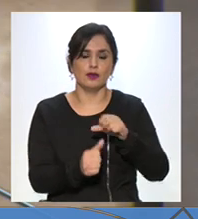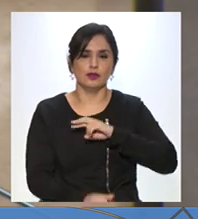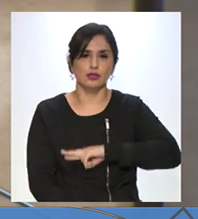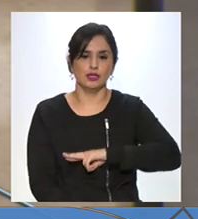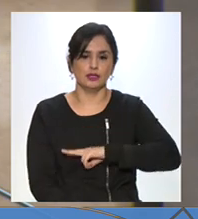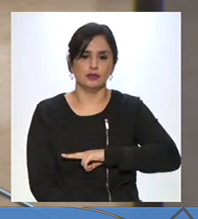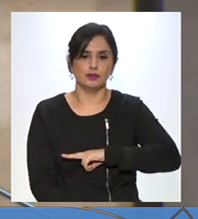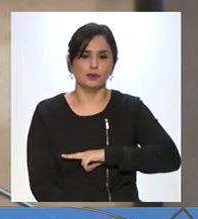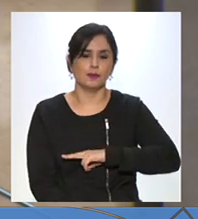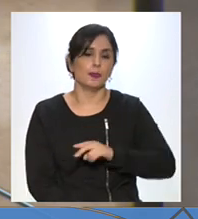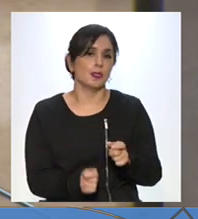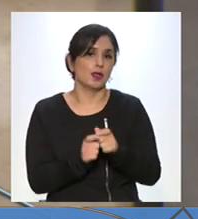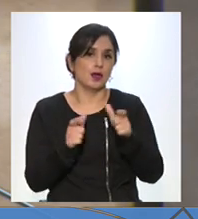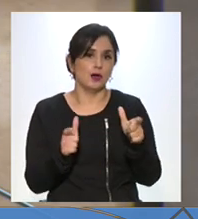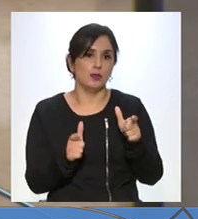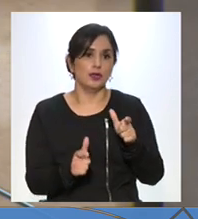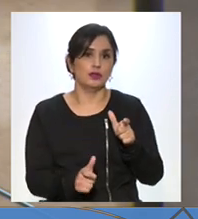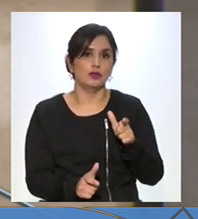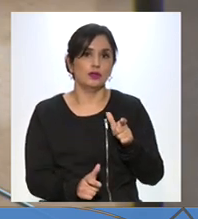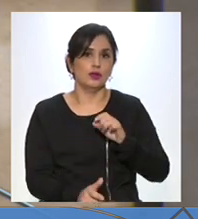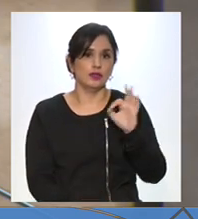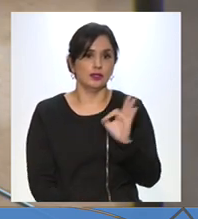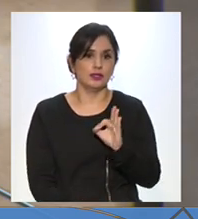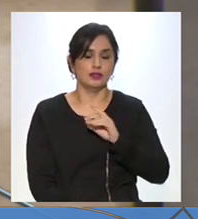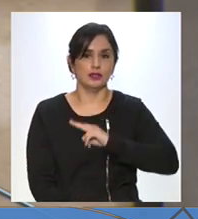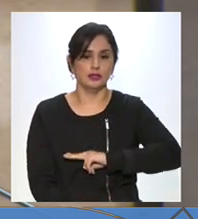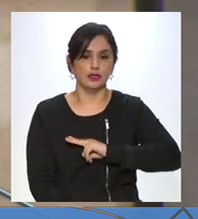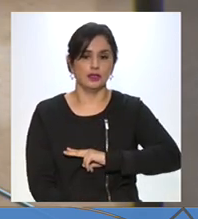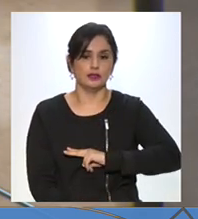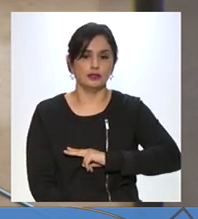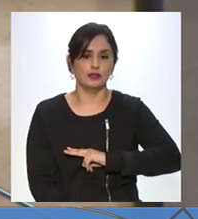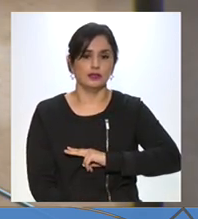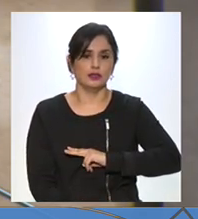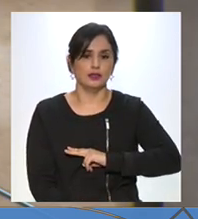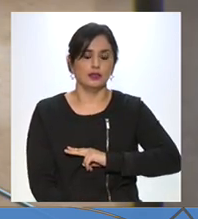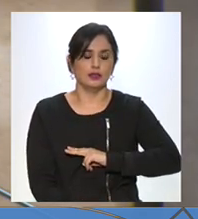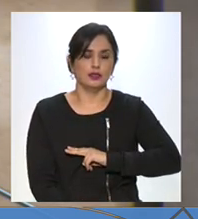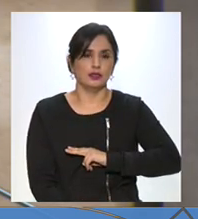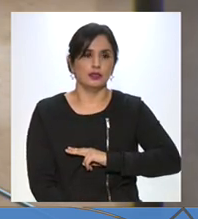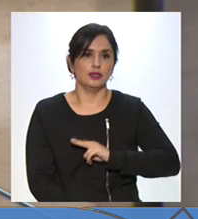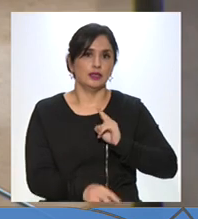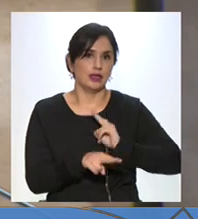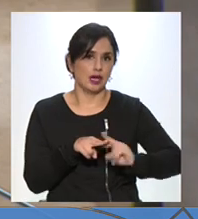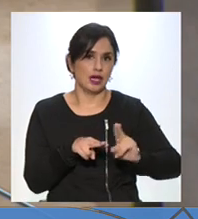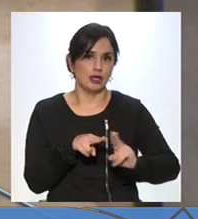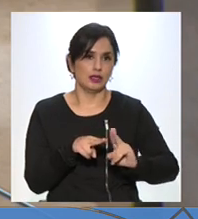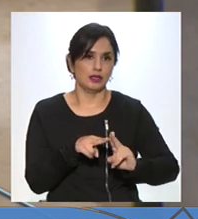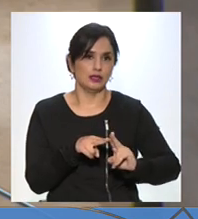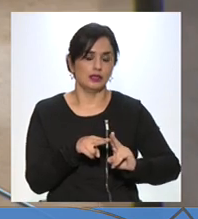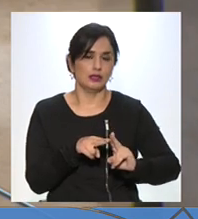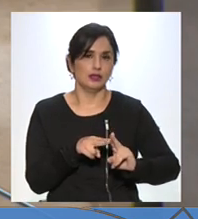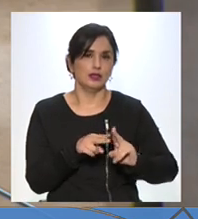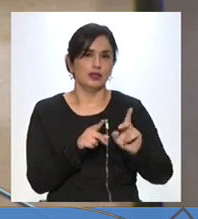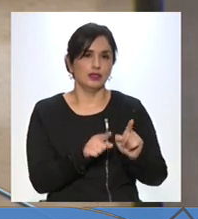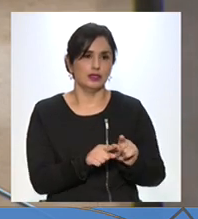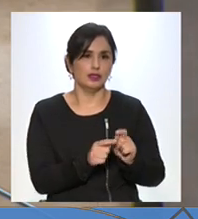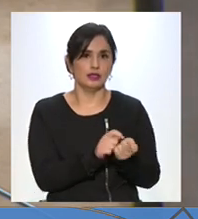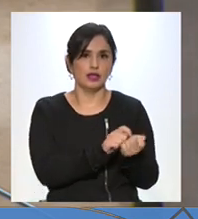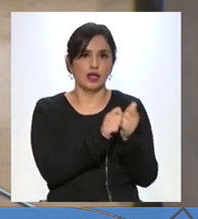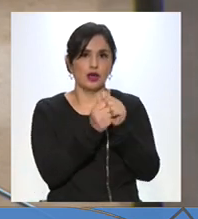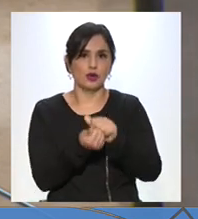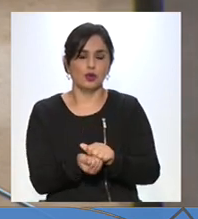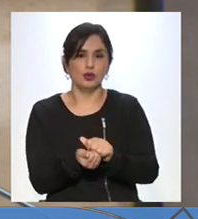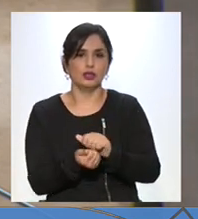tanto, el aumento de tasas de interés de mercado, el aumento que se genere a partir de este ajuste